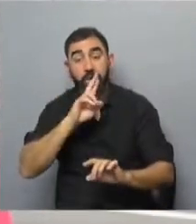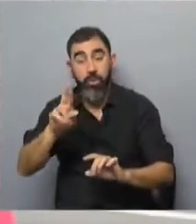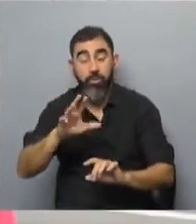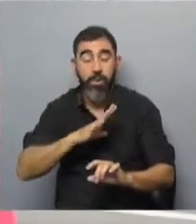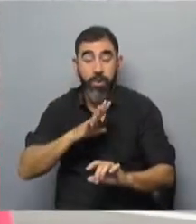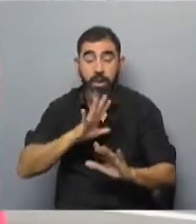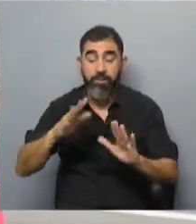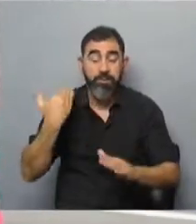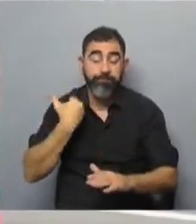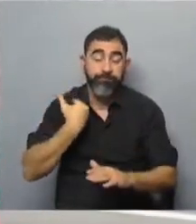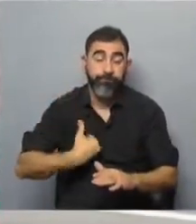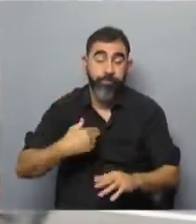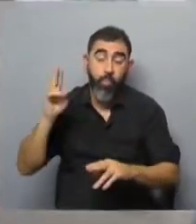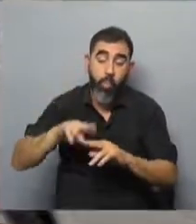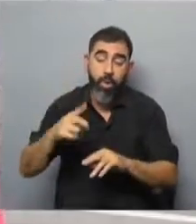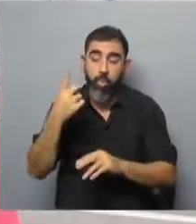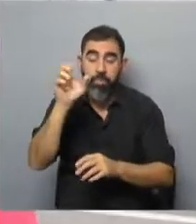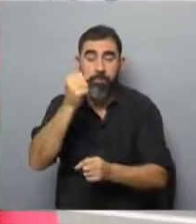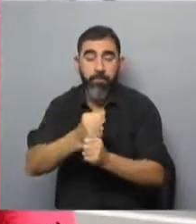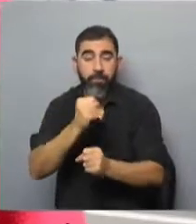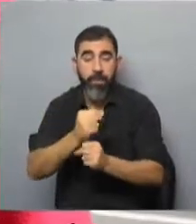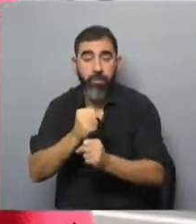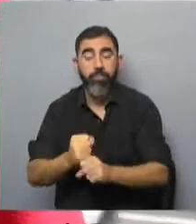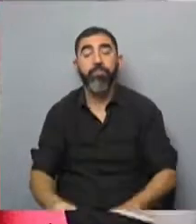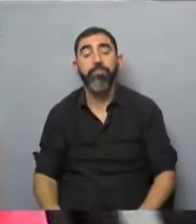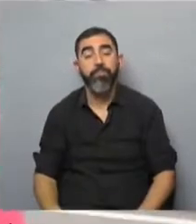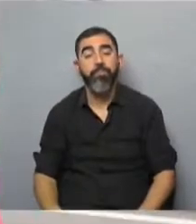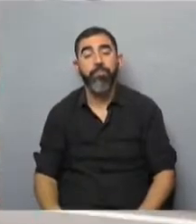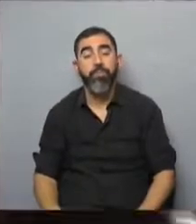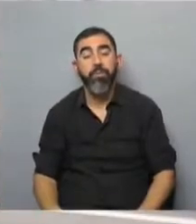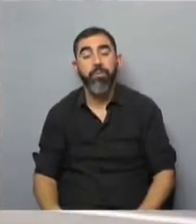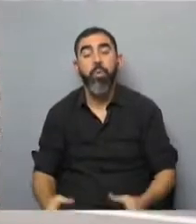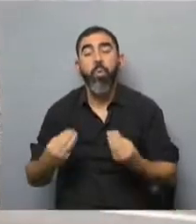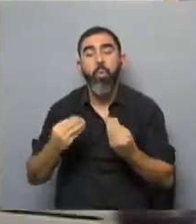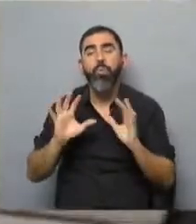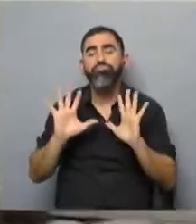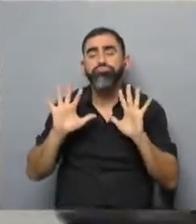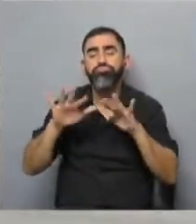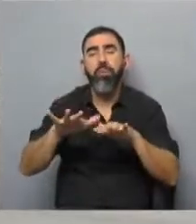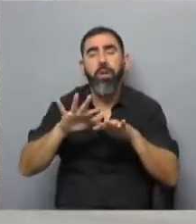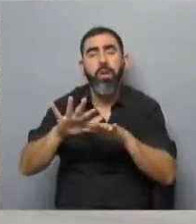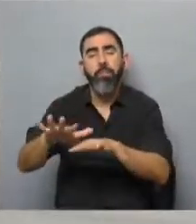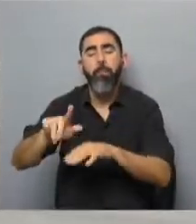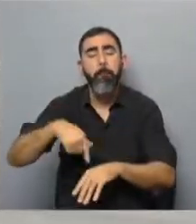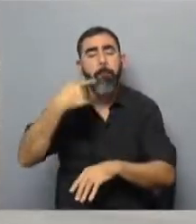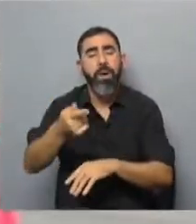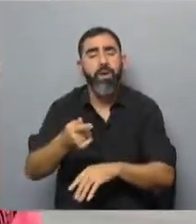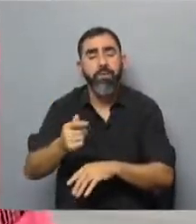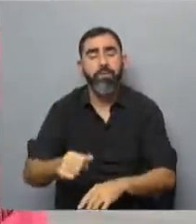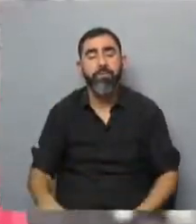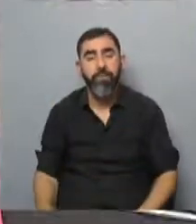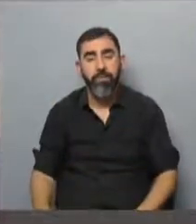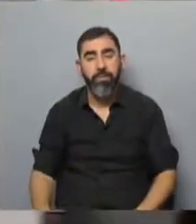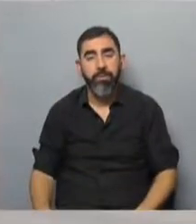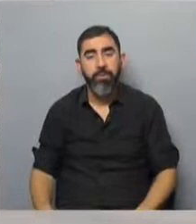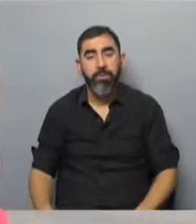que, lamentablemente muere un trabajador. Por último, Mauro, contanos un poco cómo es justamente la concentración, la movilización de mañana y a quiénes incluye.